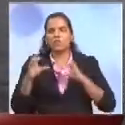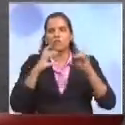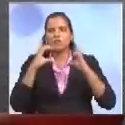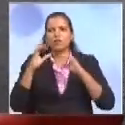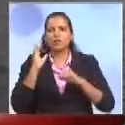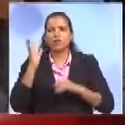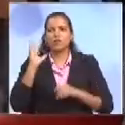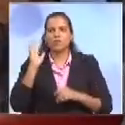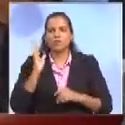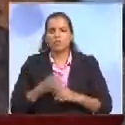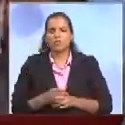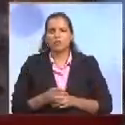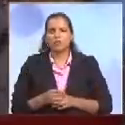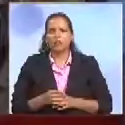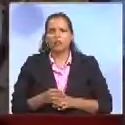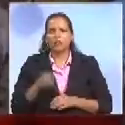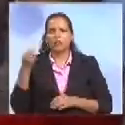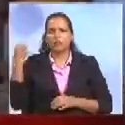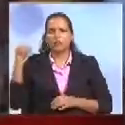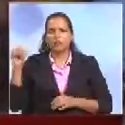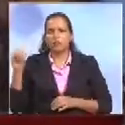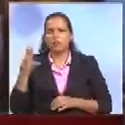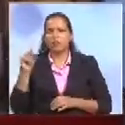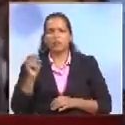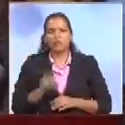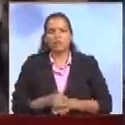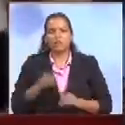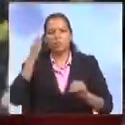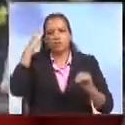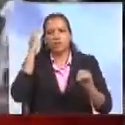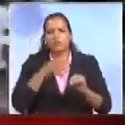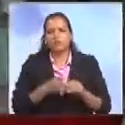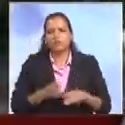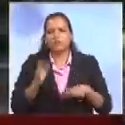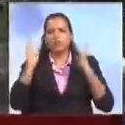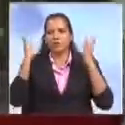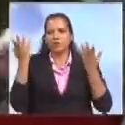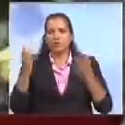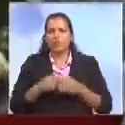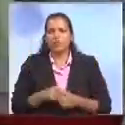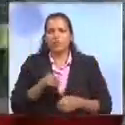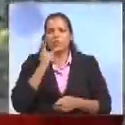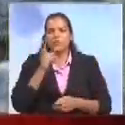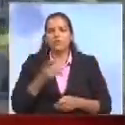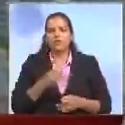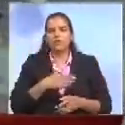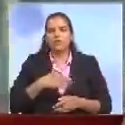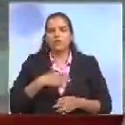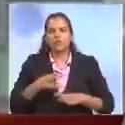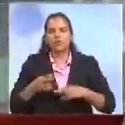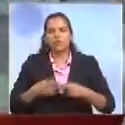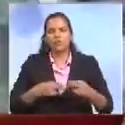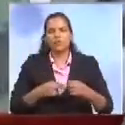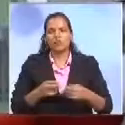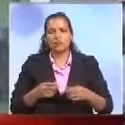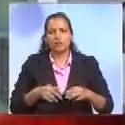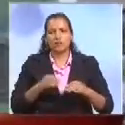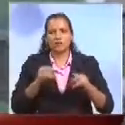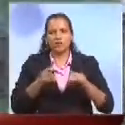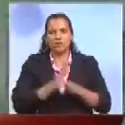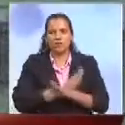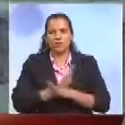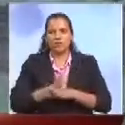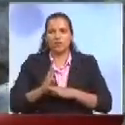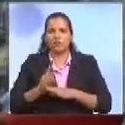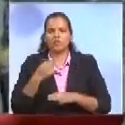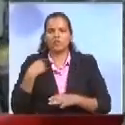con el alcalde Eduardo Pobaño, pero no lograron su objetivo. Exigen también el arreglo de la gabarra debido a que los productos